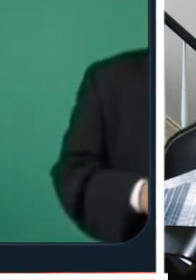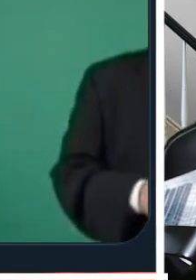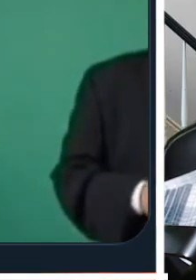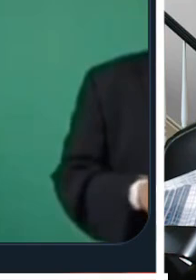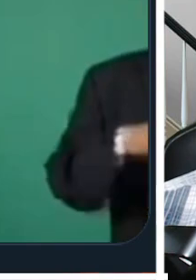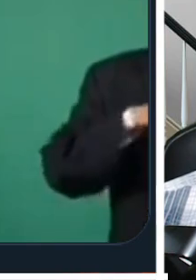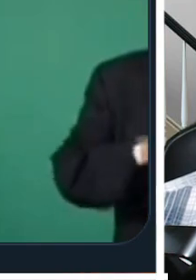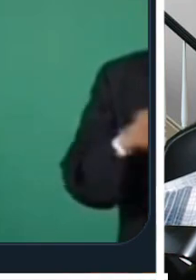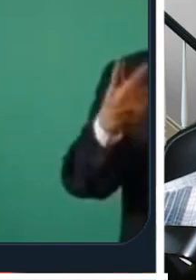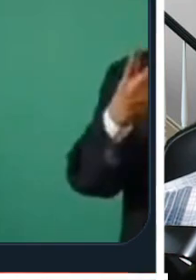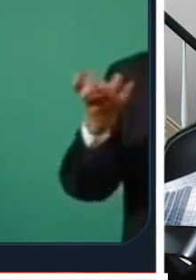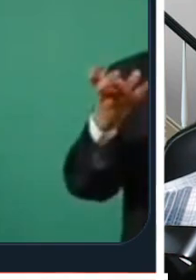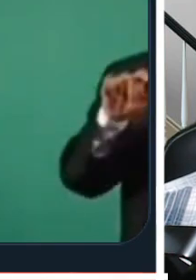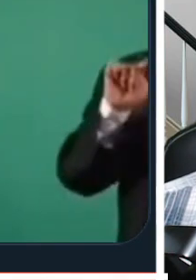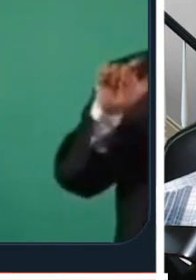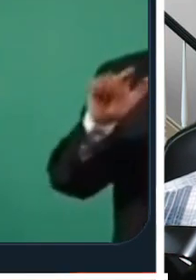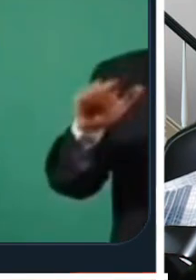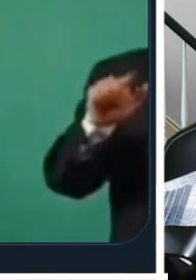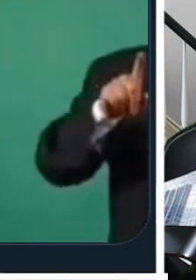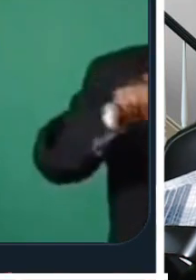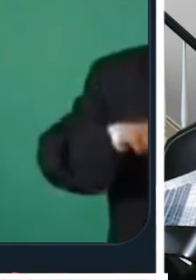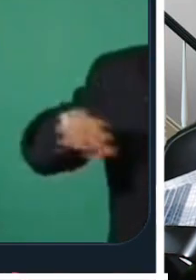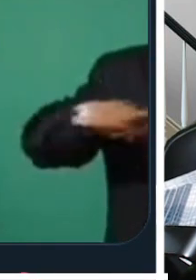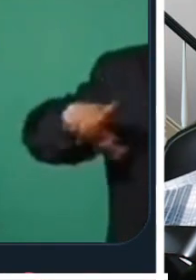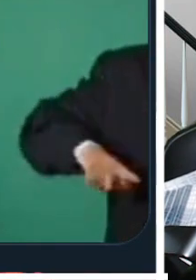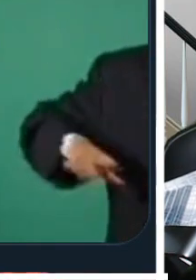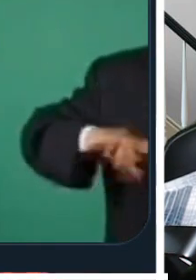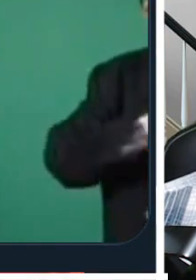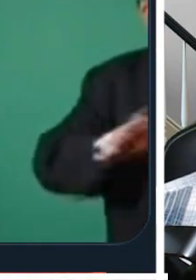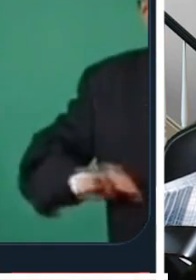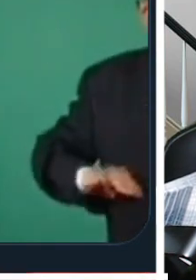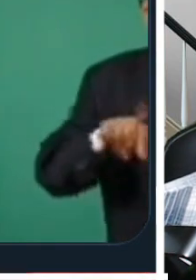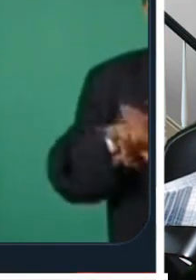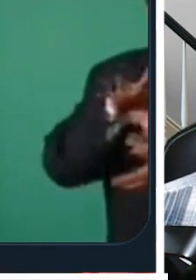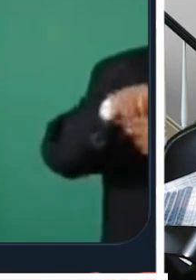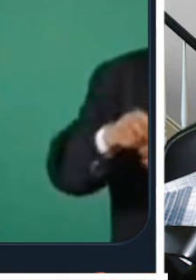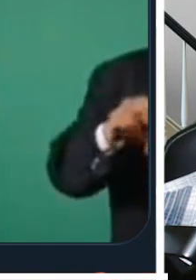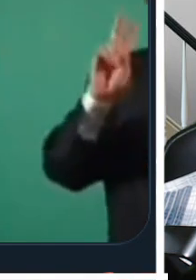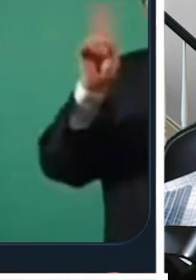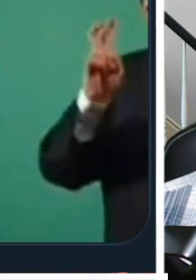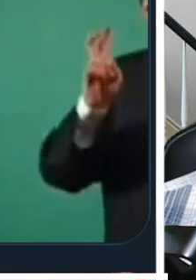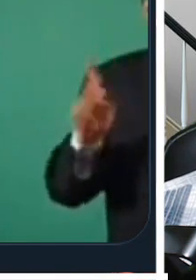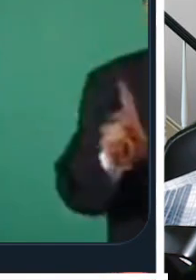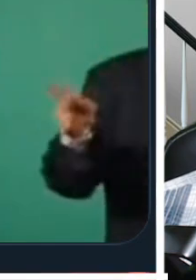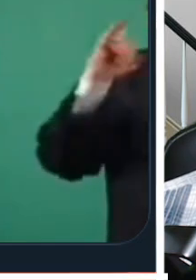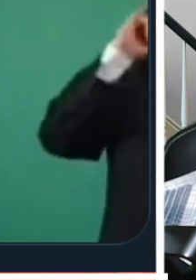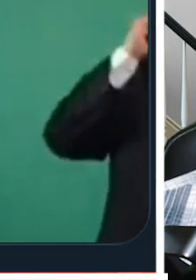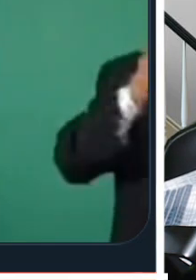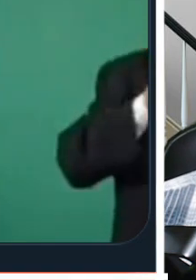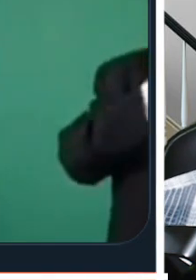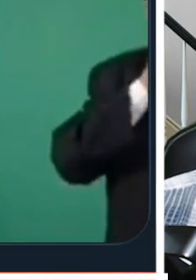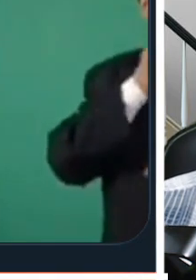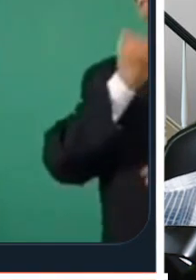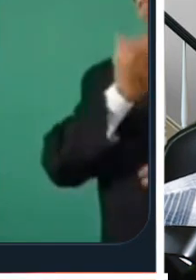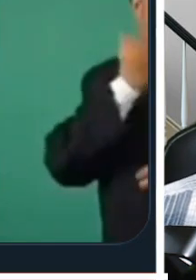Hay 417 gobiernos municipales de usos y costumbres y en la